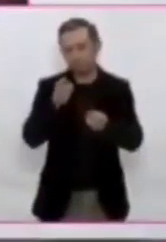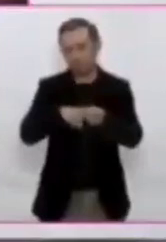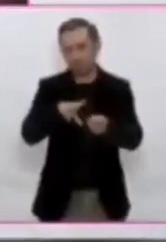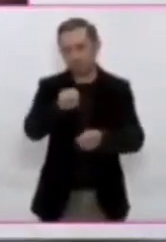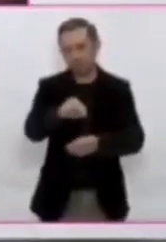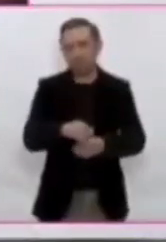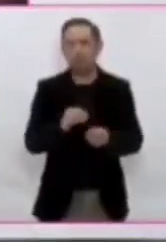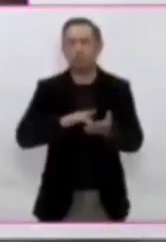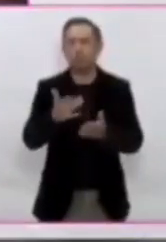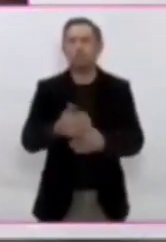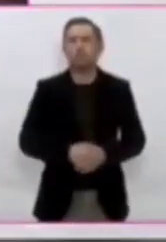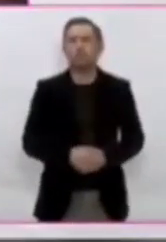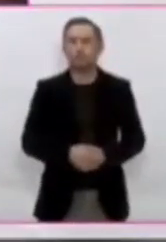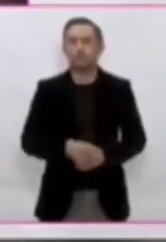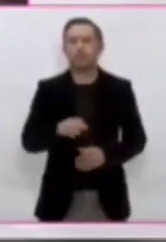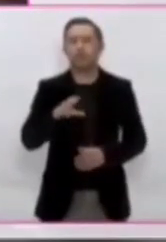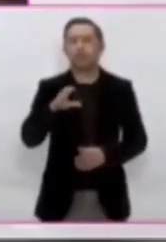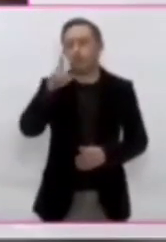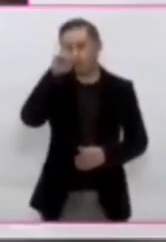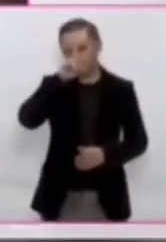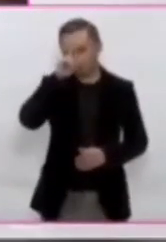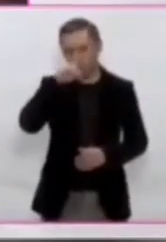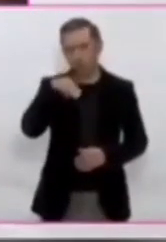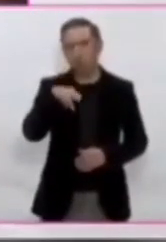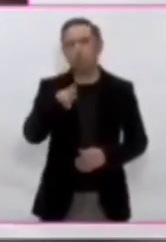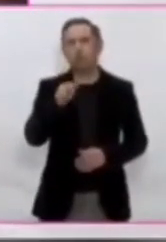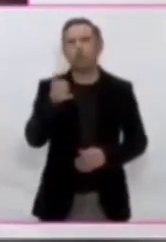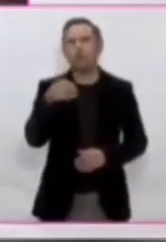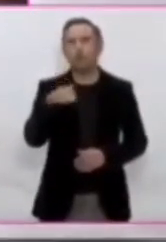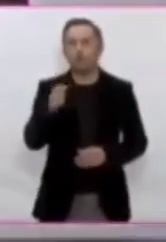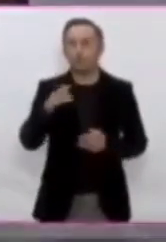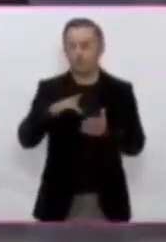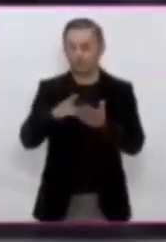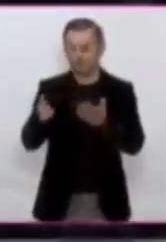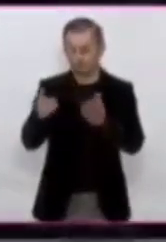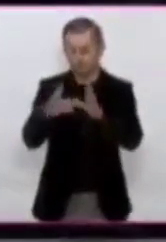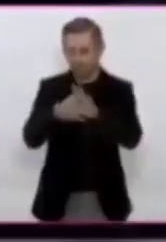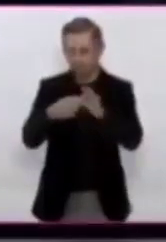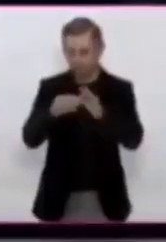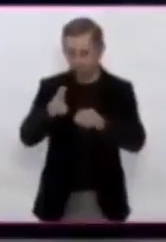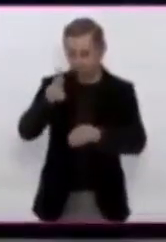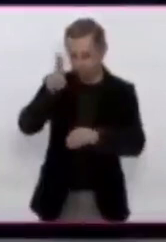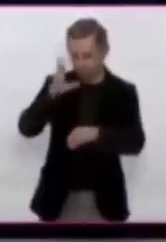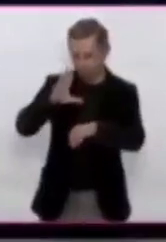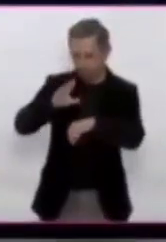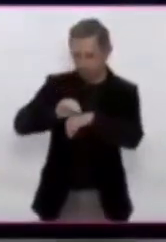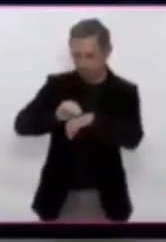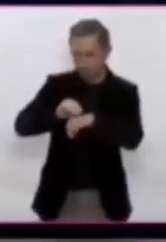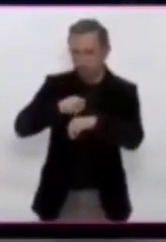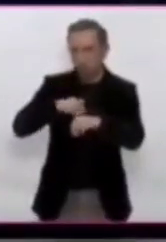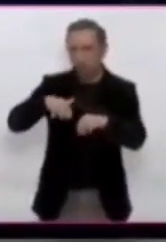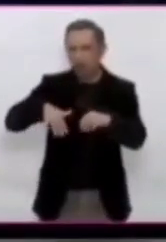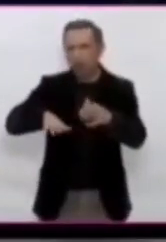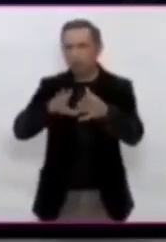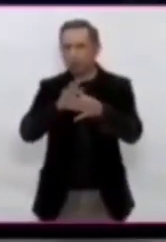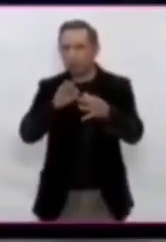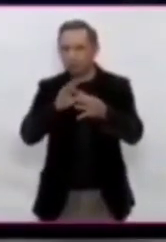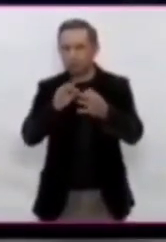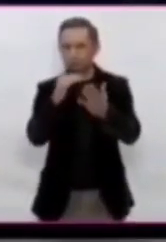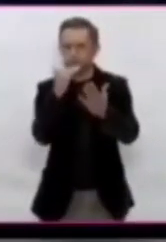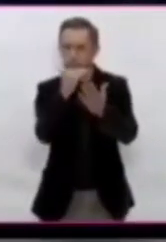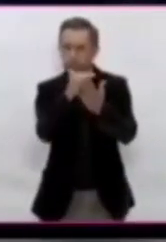Gracias, consejero Murayama. Permítame hacer uso de la palabra. He venido sosteniendo una serie de criterios,